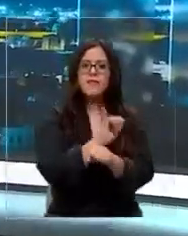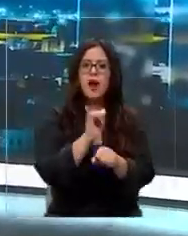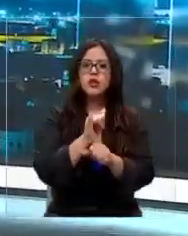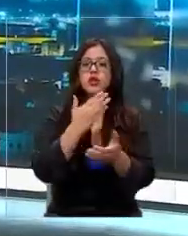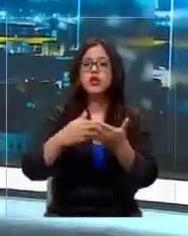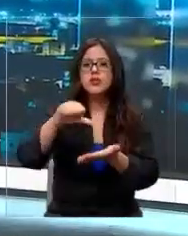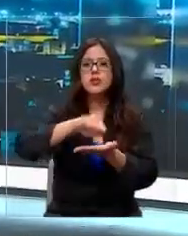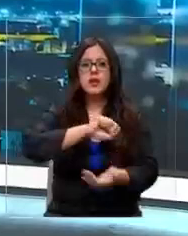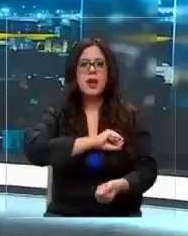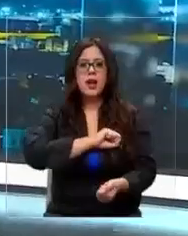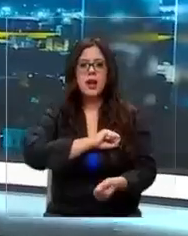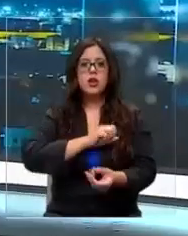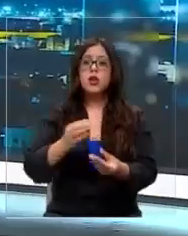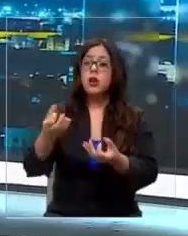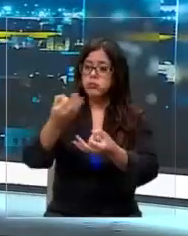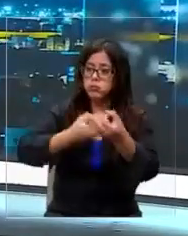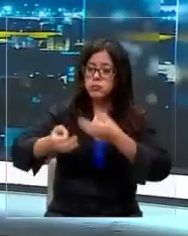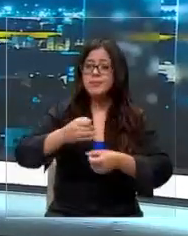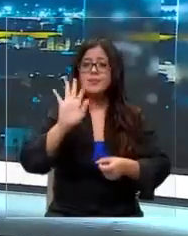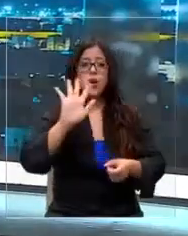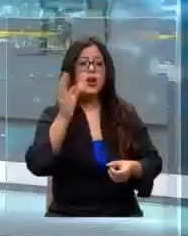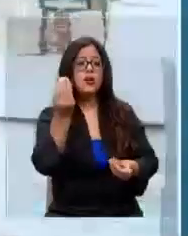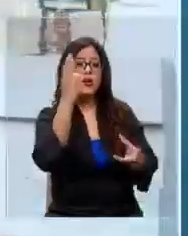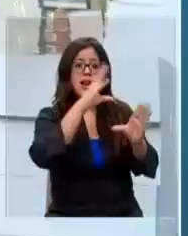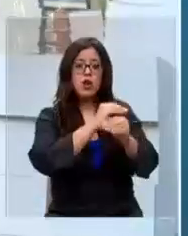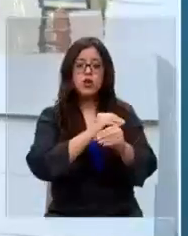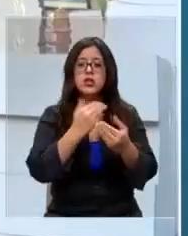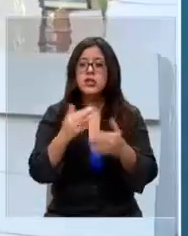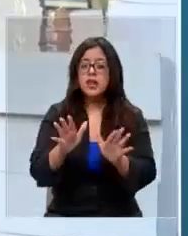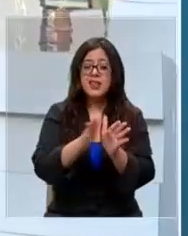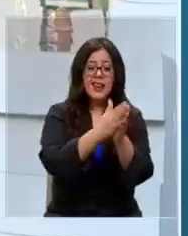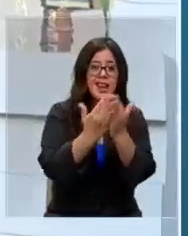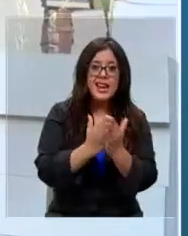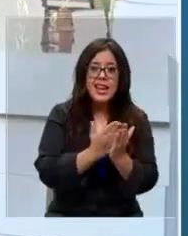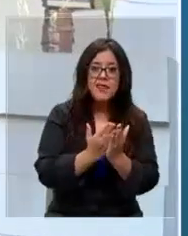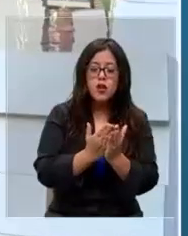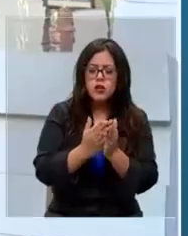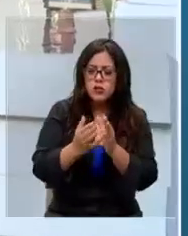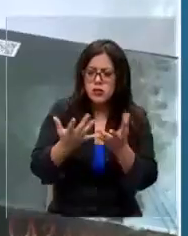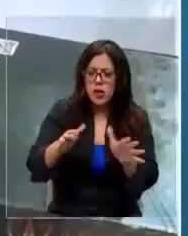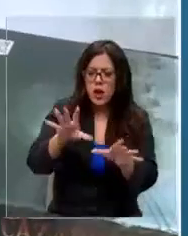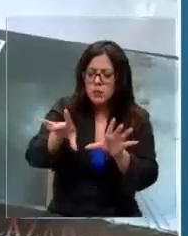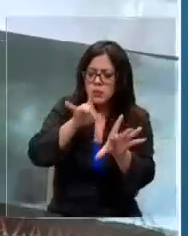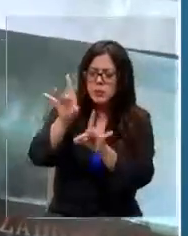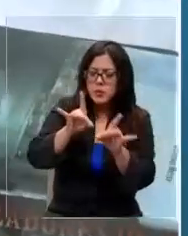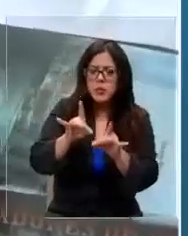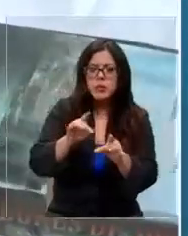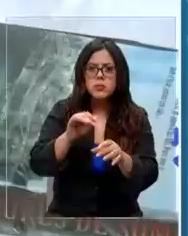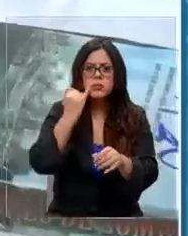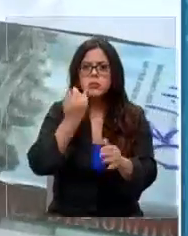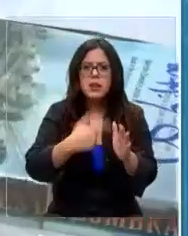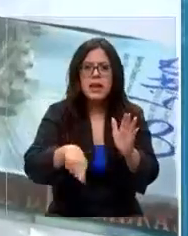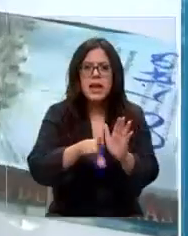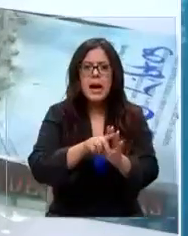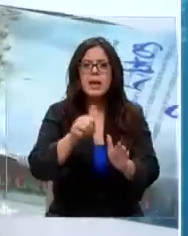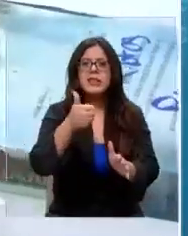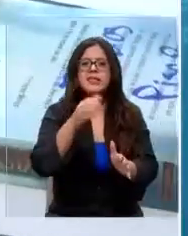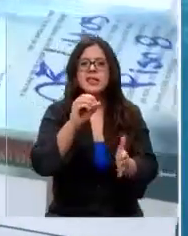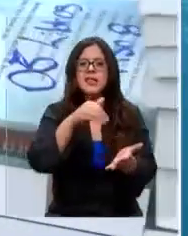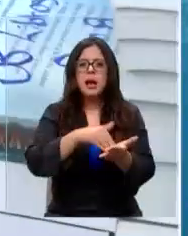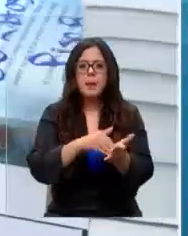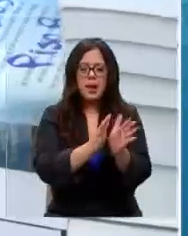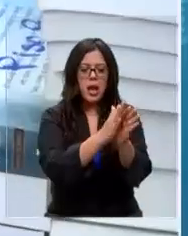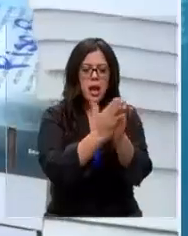noches. Hola Daniel, buenas noches. Se trata de la mayor incautación de libros realizado hasta hoy en nuestro país. Cerca de